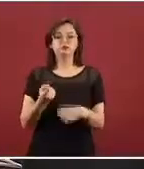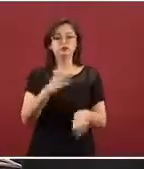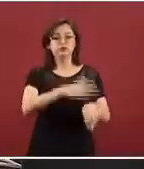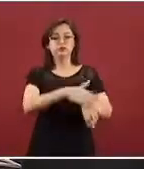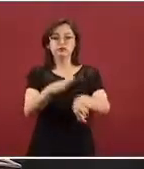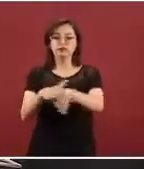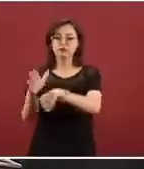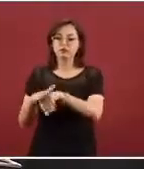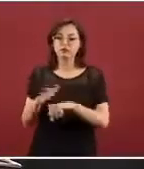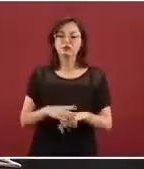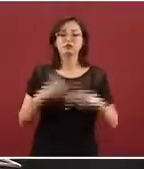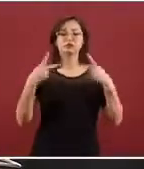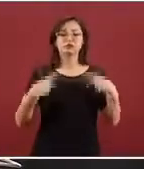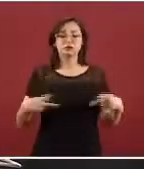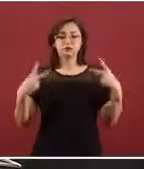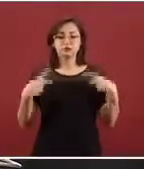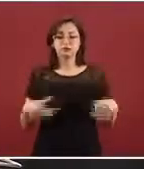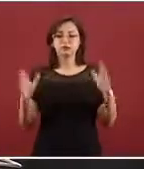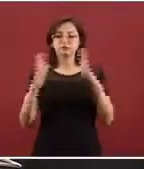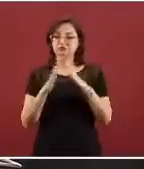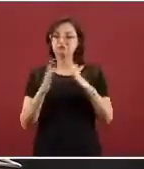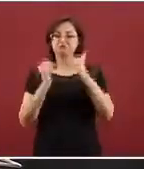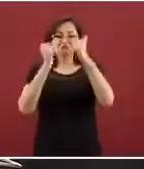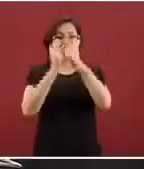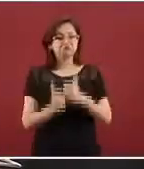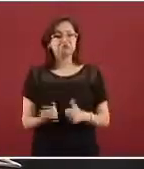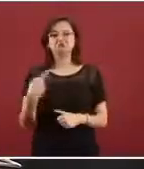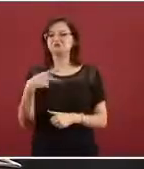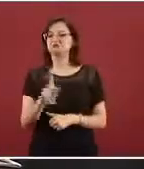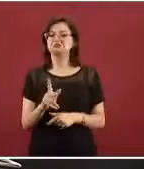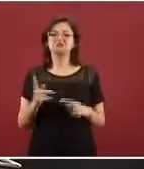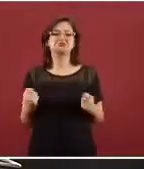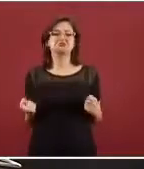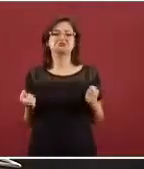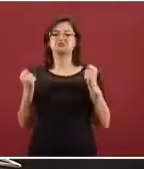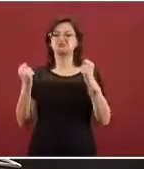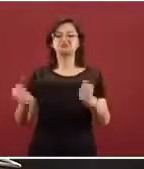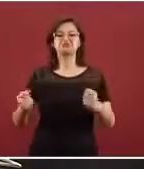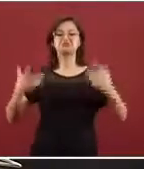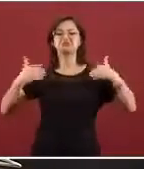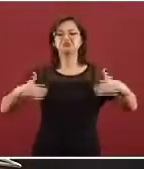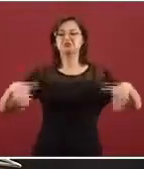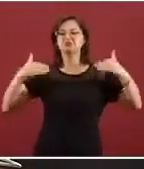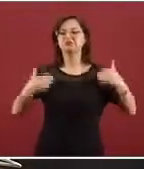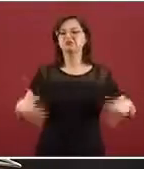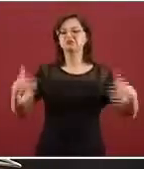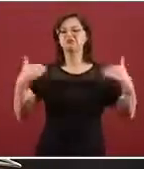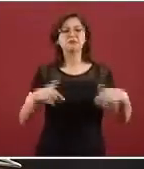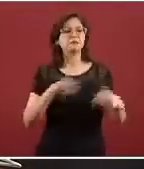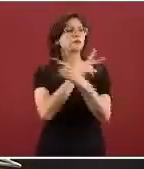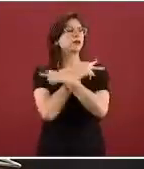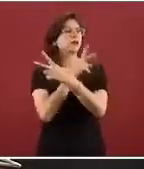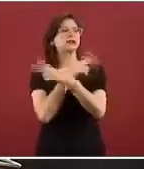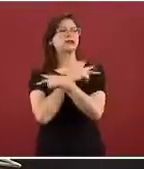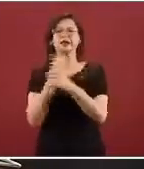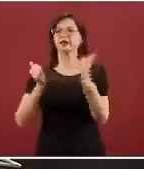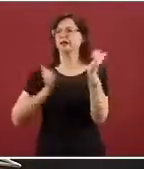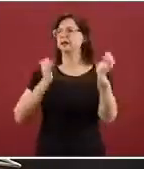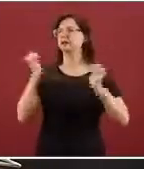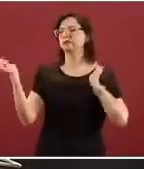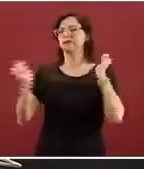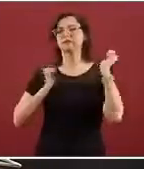por supuesto, a la gente a aislarse, pues pareciera como si estuvieran de vacaciones. Y la siguiente pregunta es,